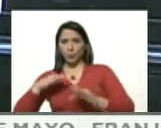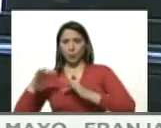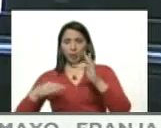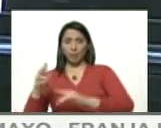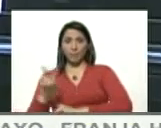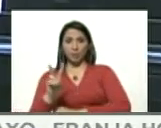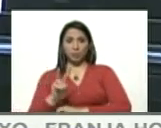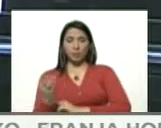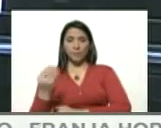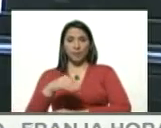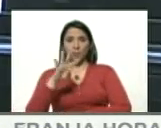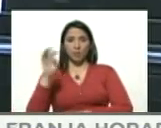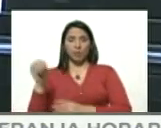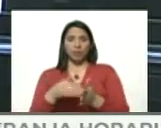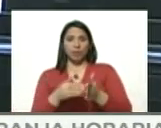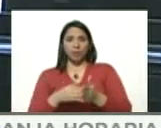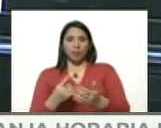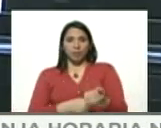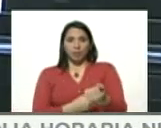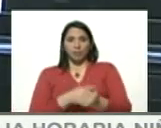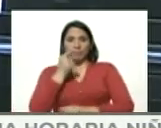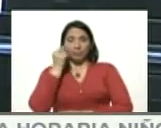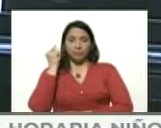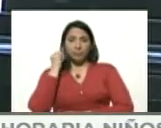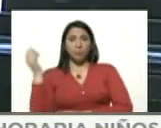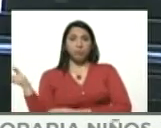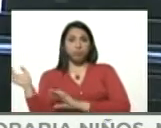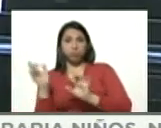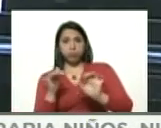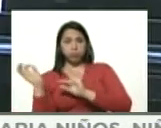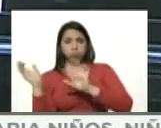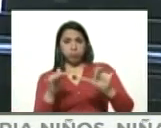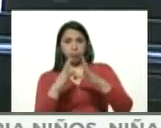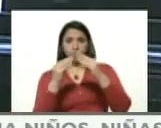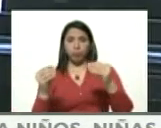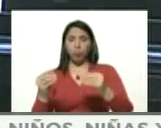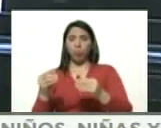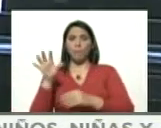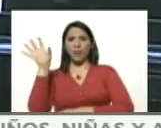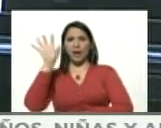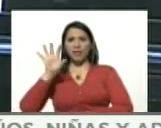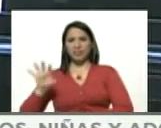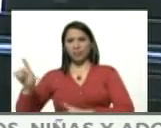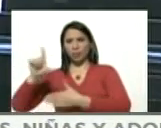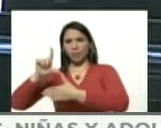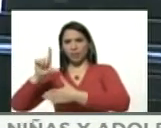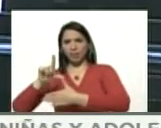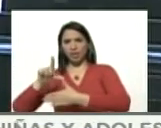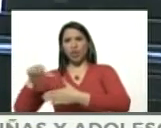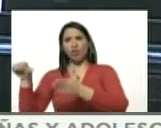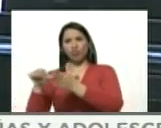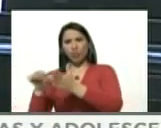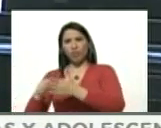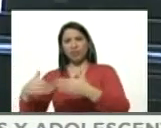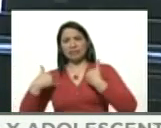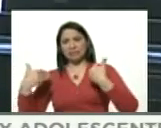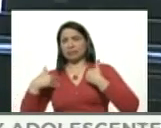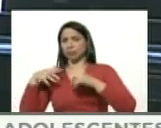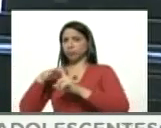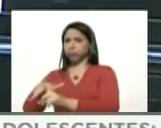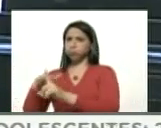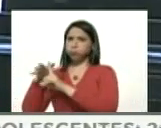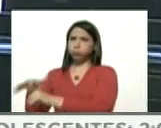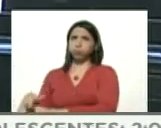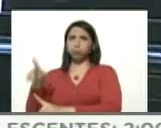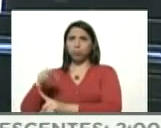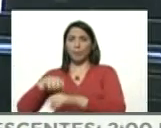Venezuela. Más de 40.000 hermanos y hermanas han regresado de todas estas regiones de Latinoamérica de donde han sufrido xenofobia y también han